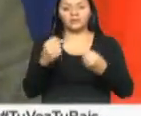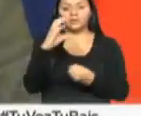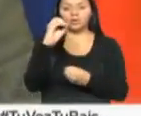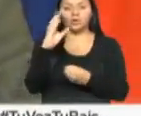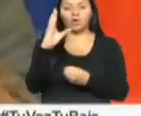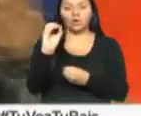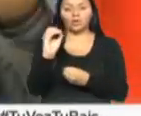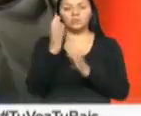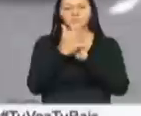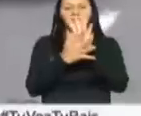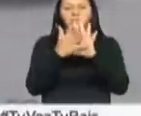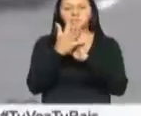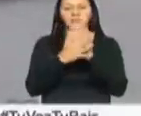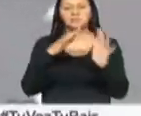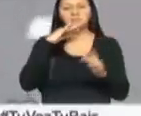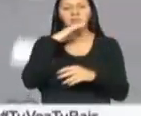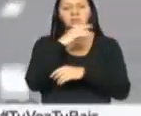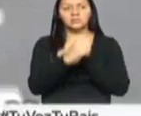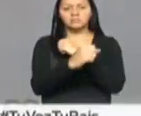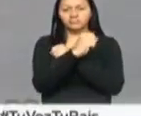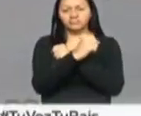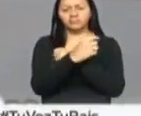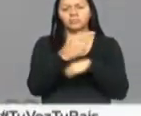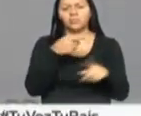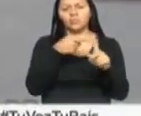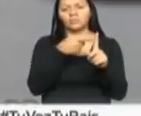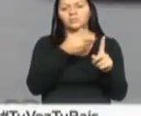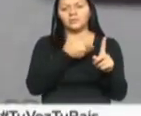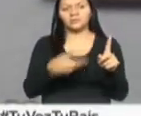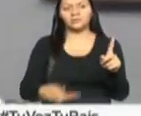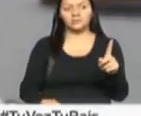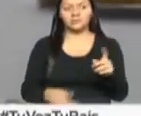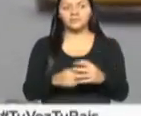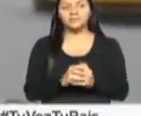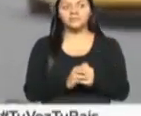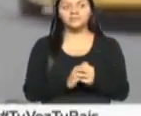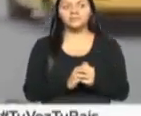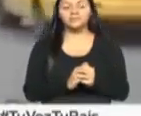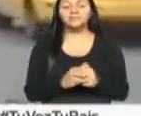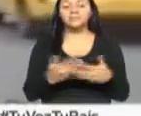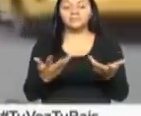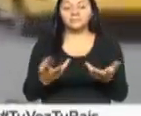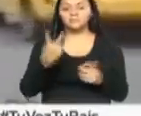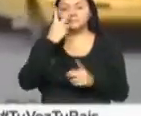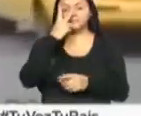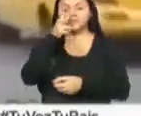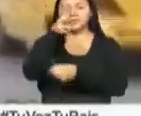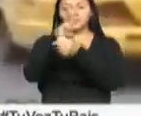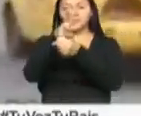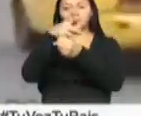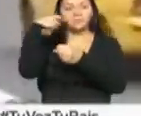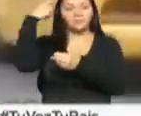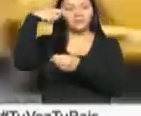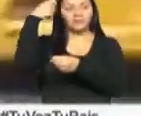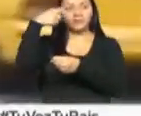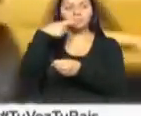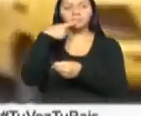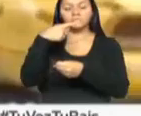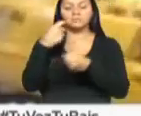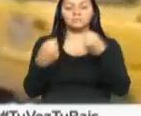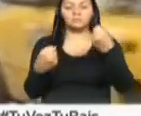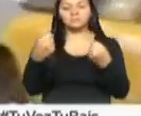señales obscenas al primer mandatario mientras se dirigía al aeropuerto. Este hecho quedó registrado en un video durante la